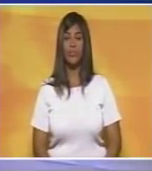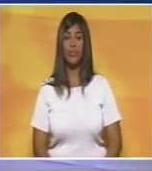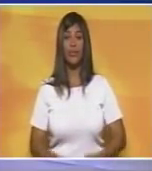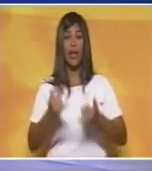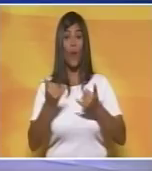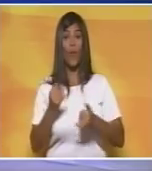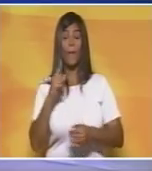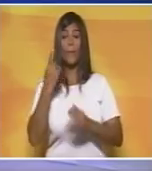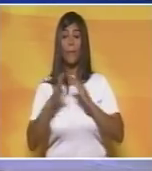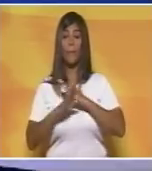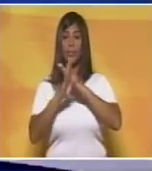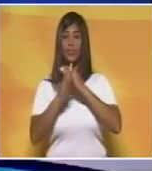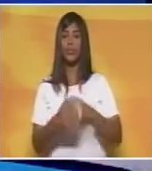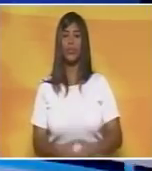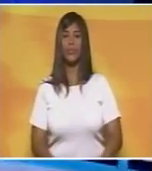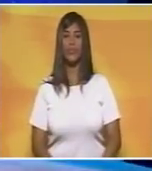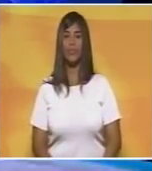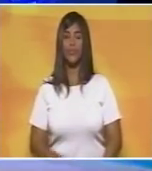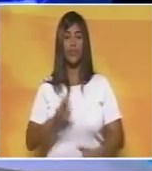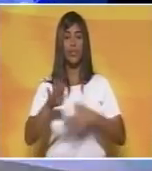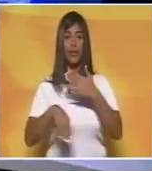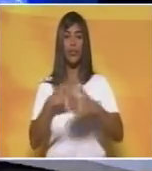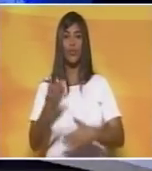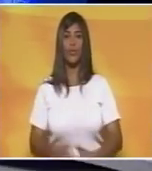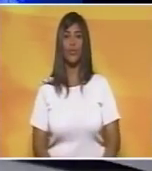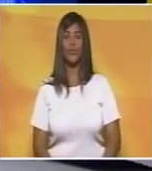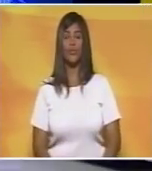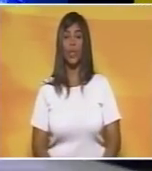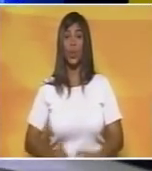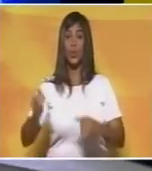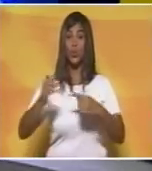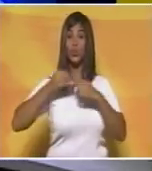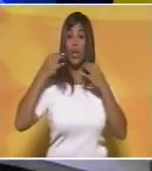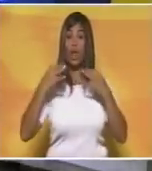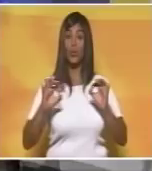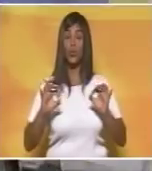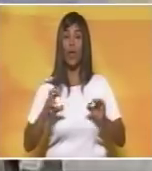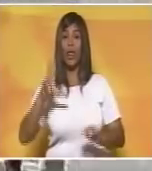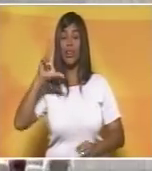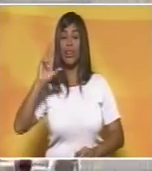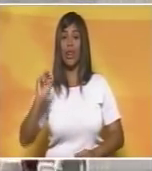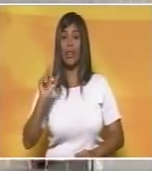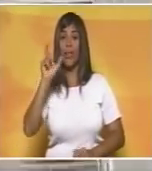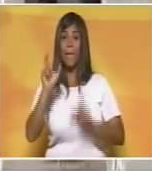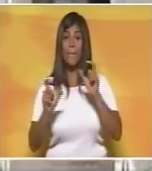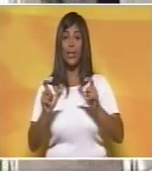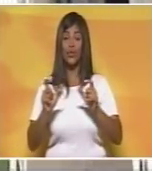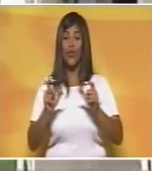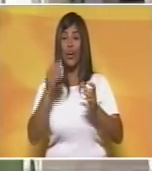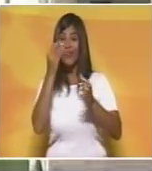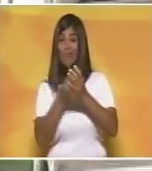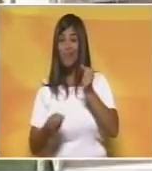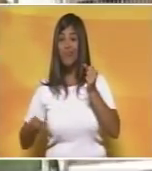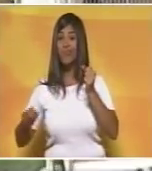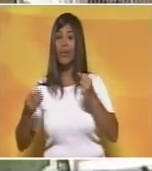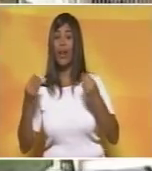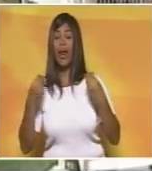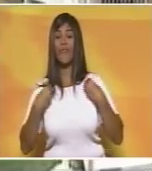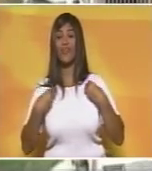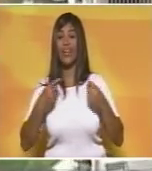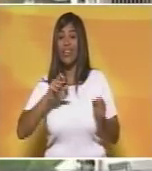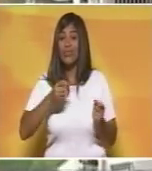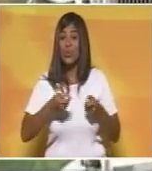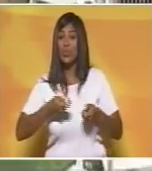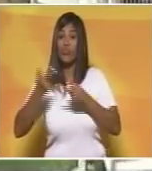Amigos, momento de hacer nuestra primera pausa. Al regreso, amenaza natural. 30 personas tuvieron que ser evacuadas de sus viviendas